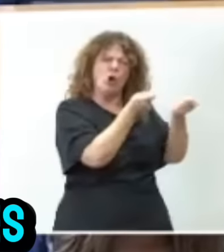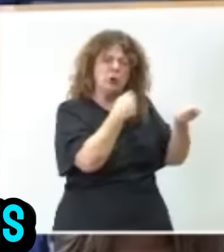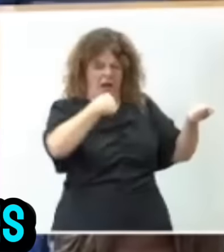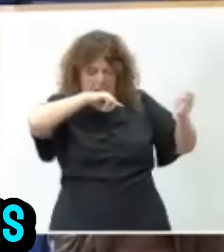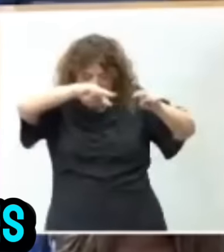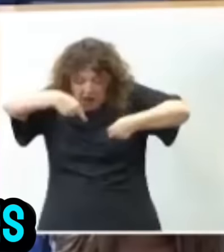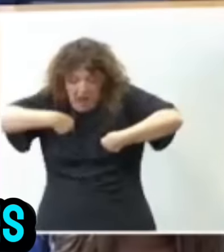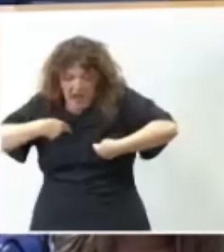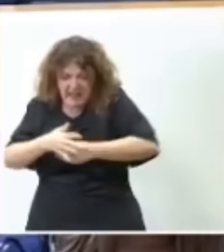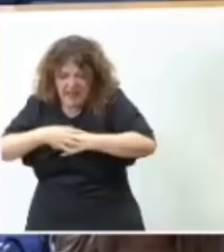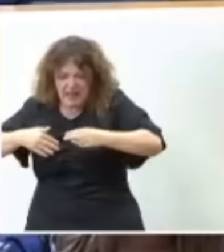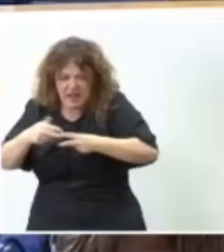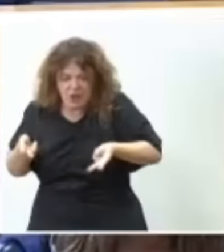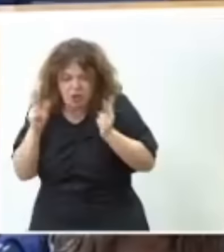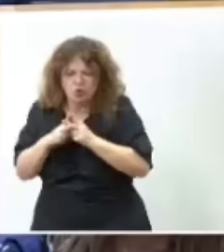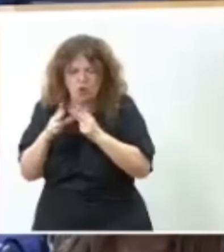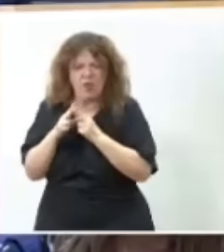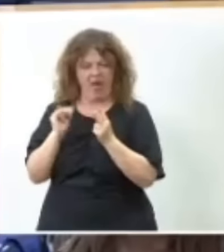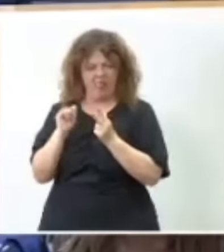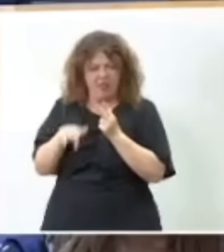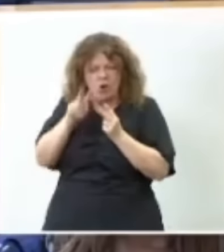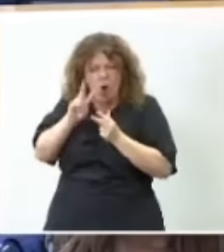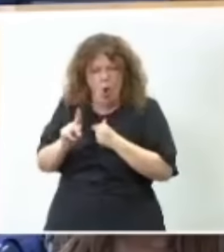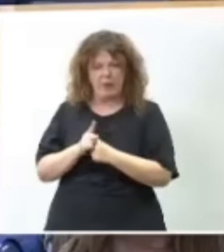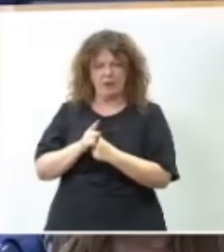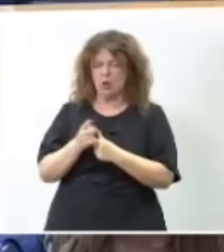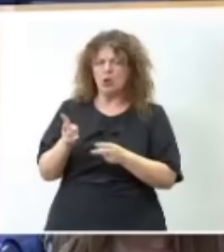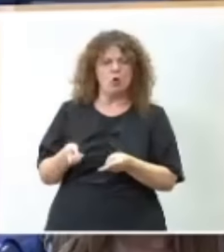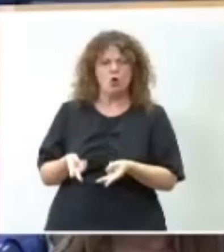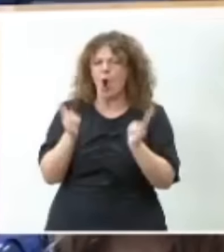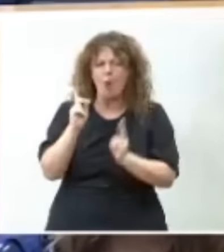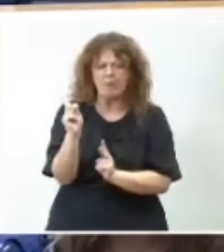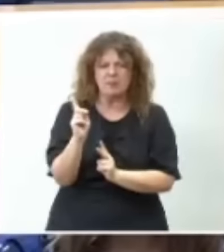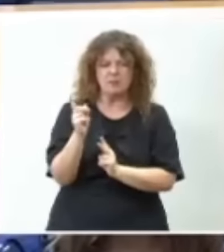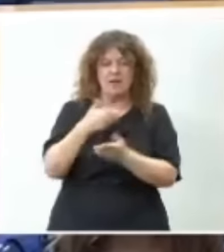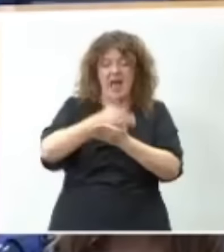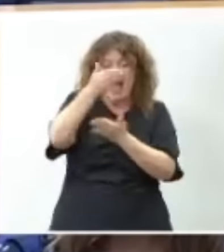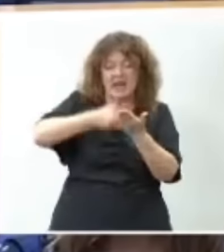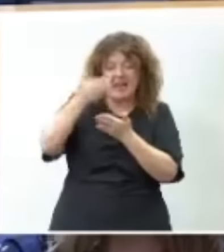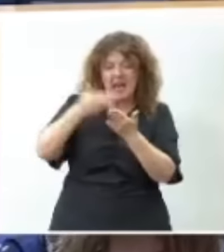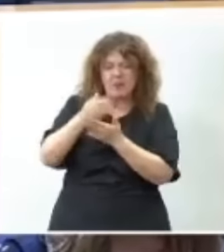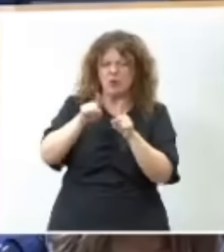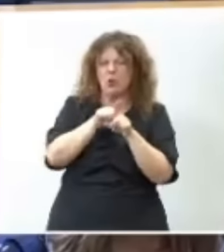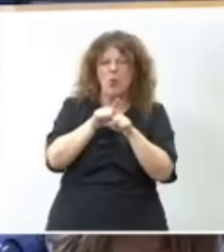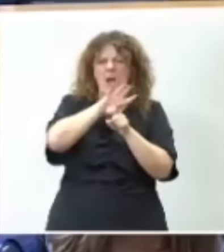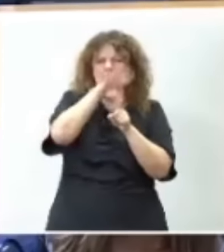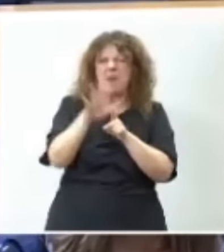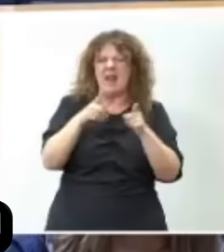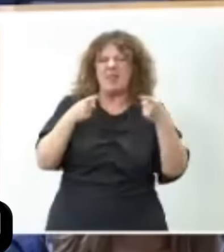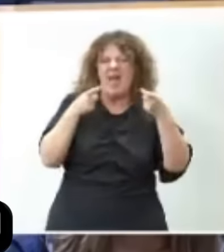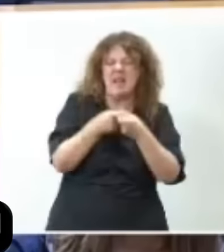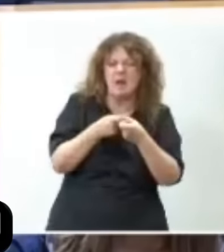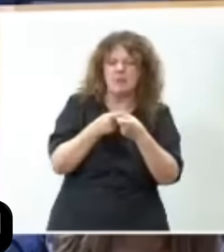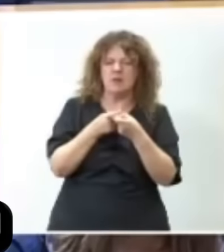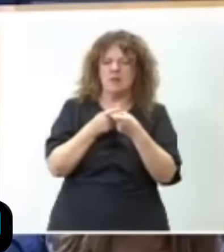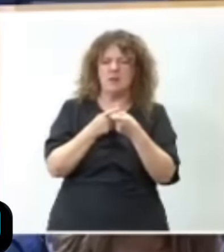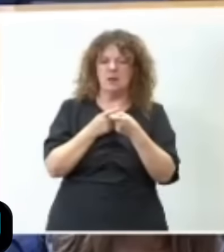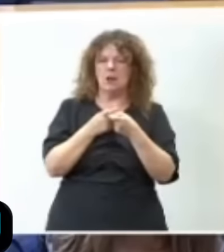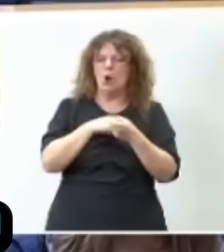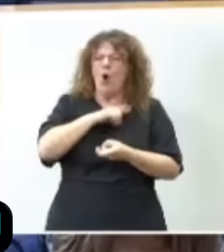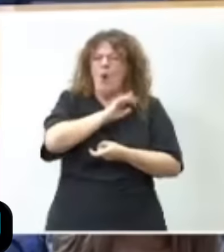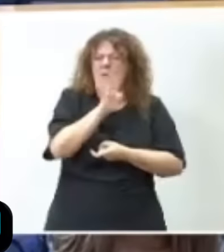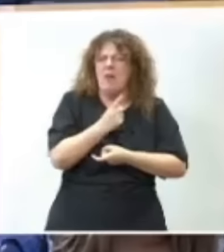democráticas occidentales de nuestro entorno? Y no podemos permitir, señorías, que la prensa sea tratada como enemigo y no como un